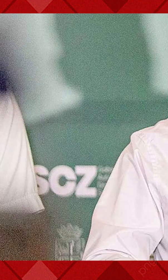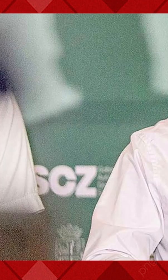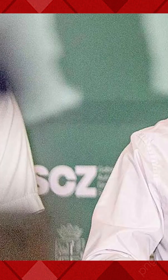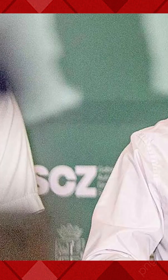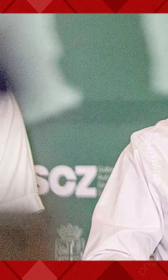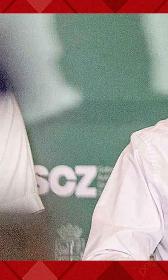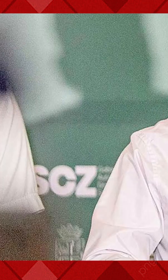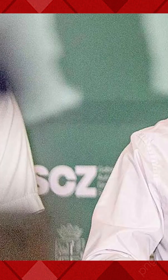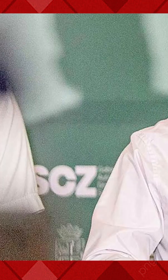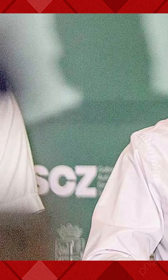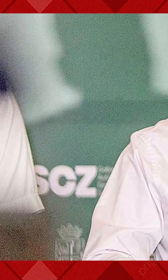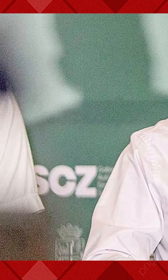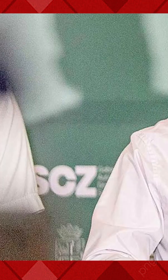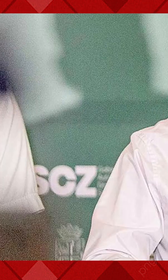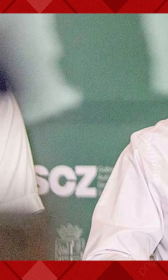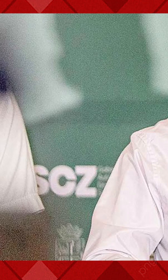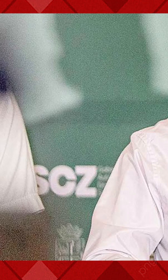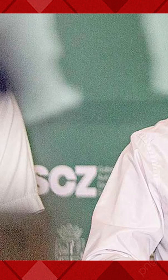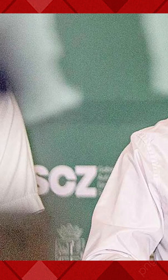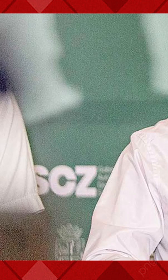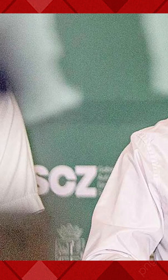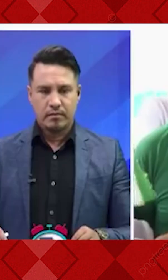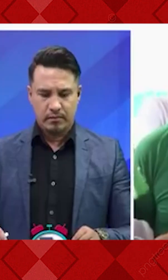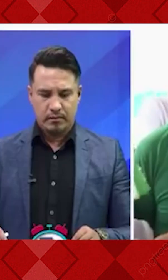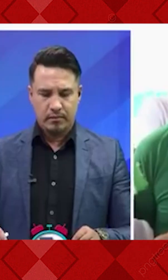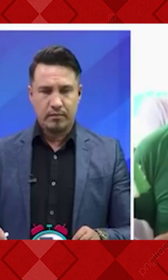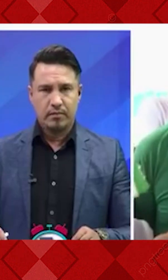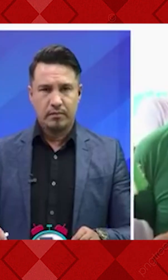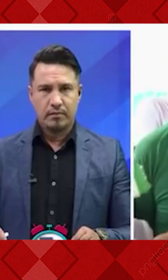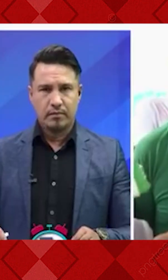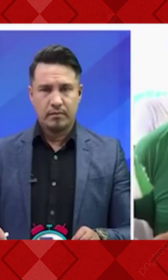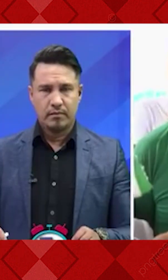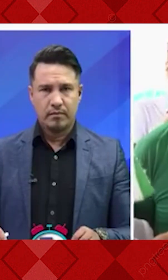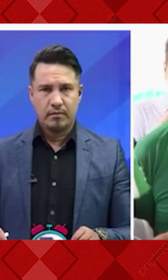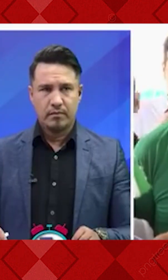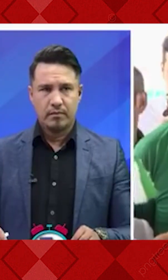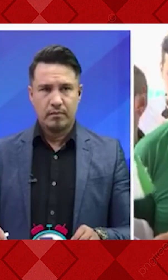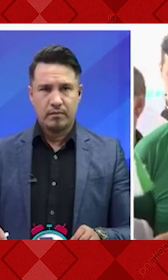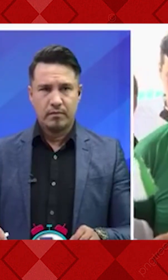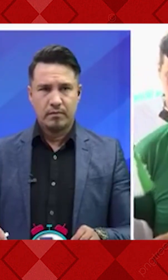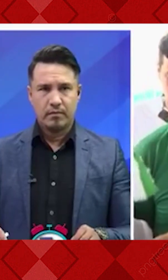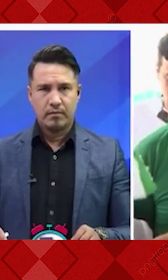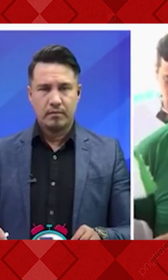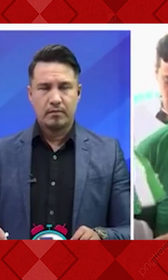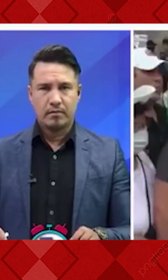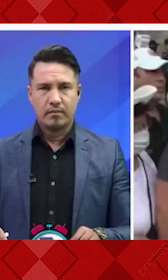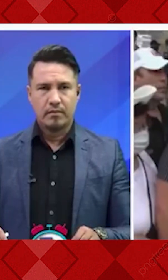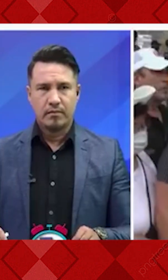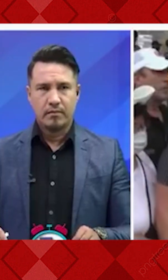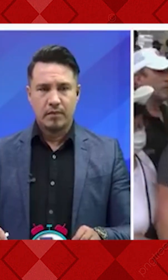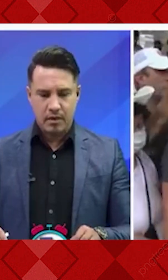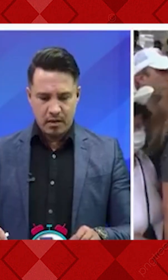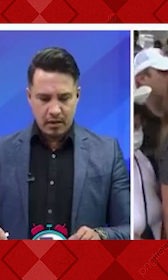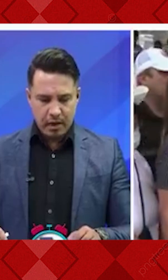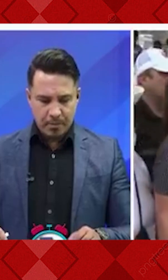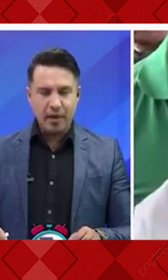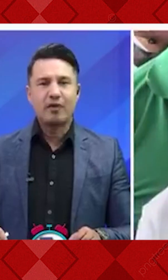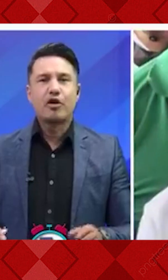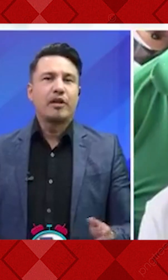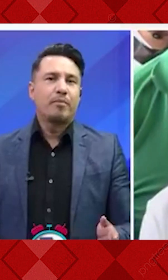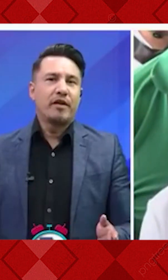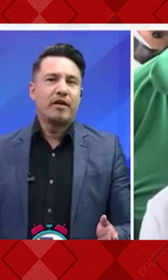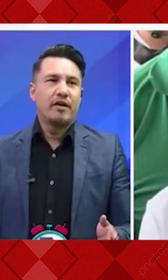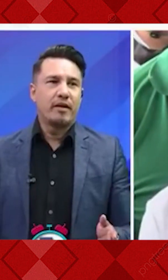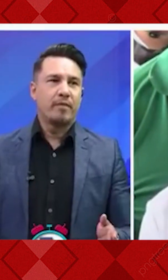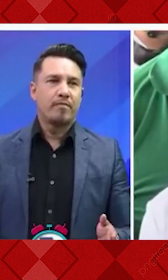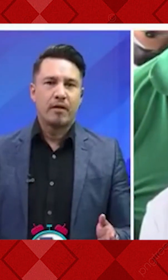proceso investigativo también dentro de la Asamblea Legislativa Plurinacional a requerimiento de una diputada, entiendo que es la diputada Morales. Claro, pero ¿qué